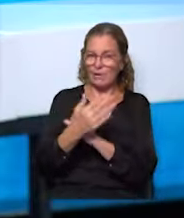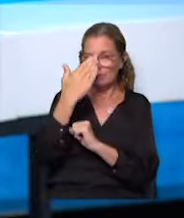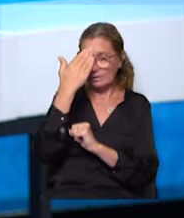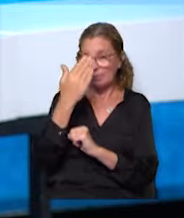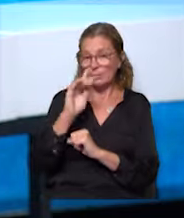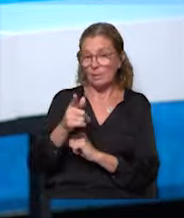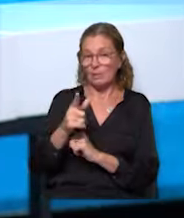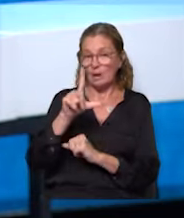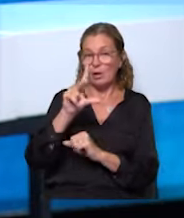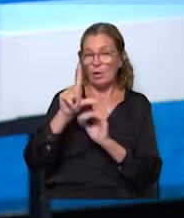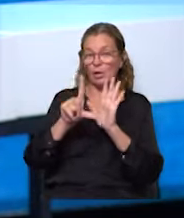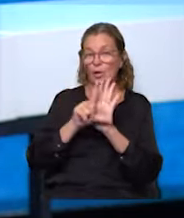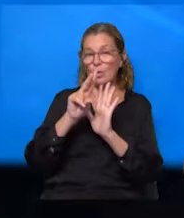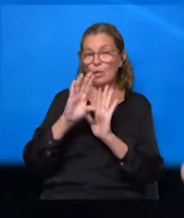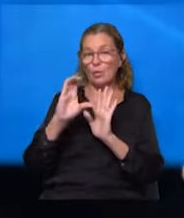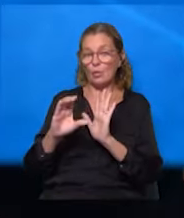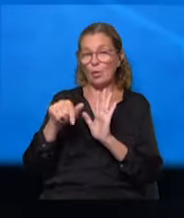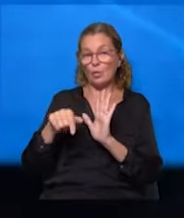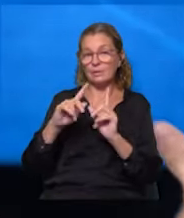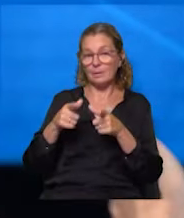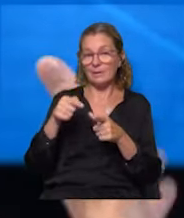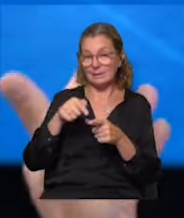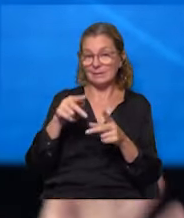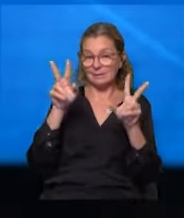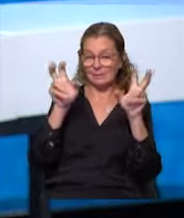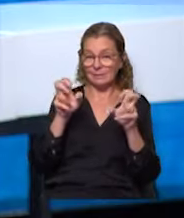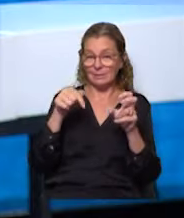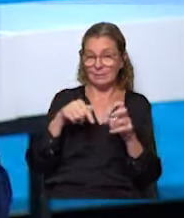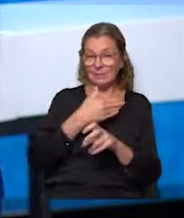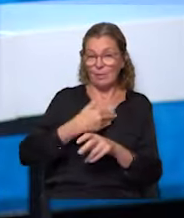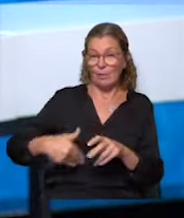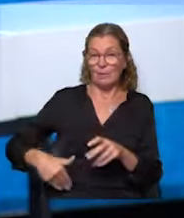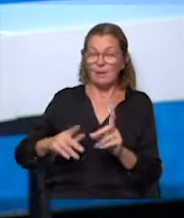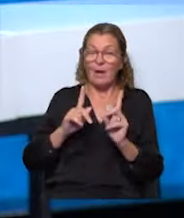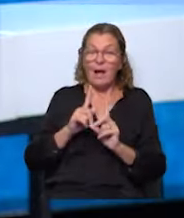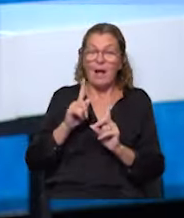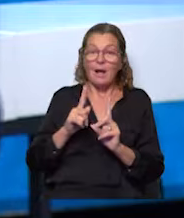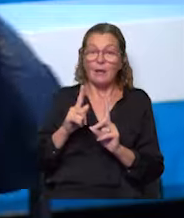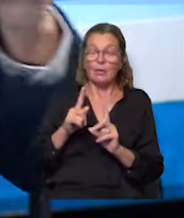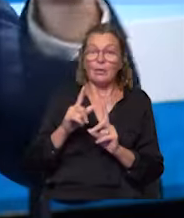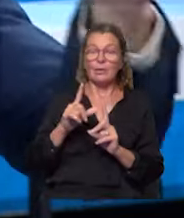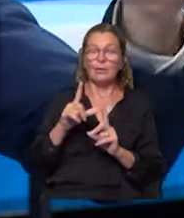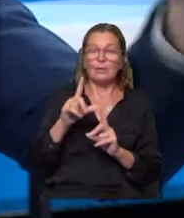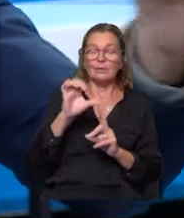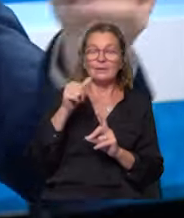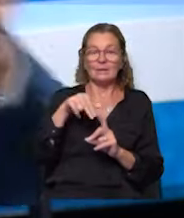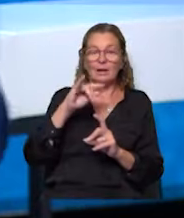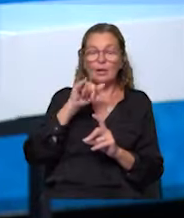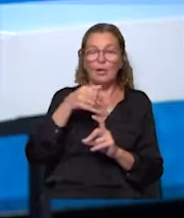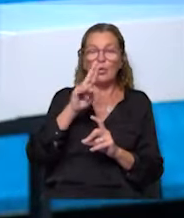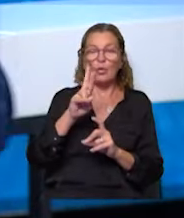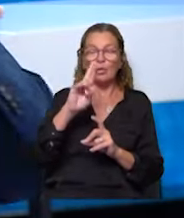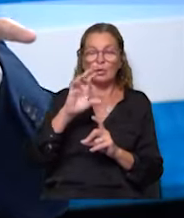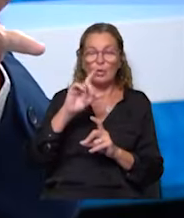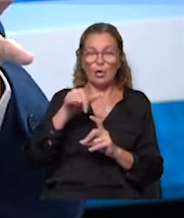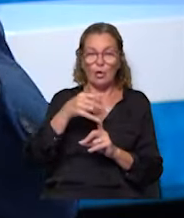amplio lo puso en la luc Hoy está poniendo el foco también en este tema este gobierno tuvo alguna intención de hecho digo sanjurjo lideró una serie de reuniones con referentes de